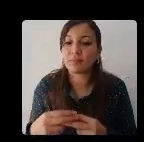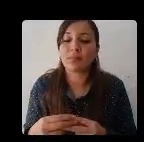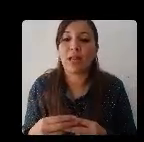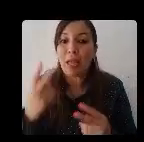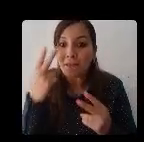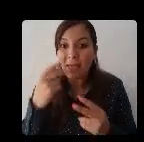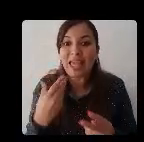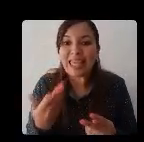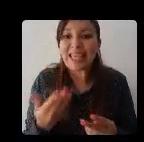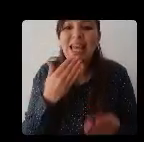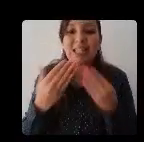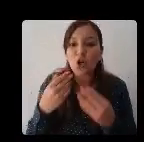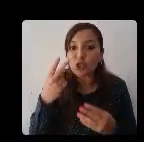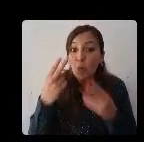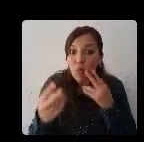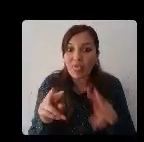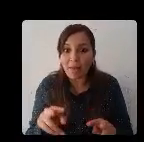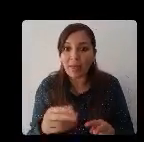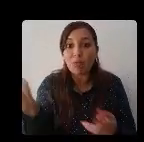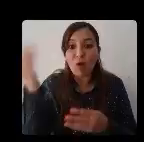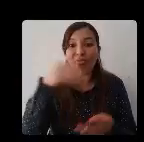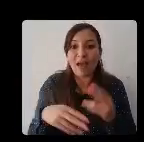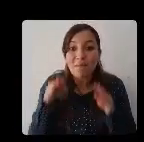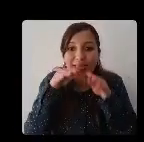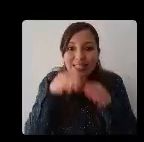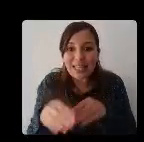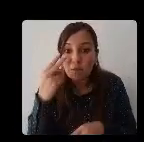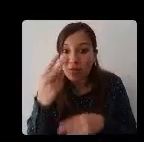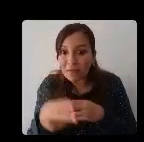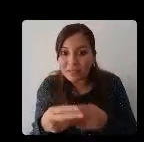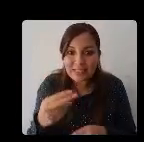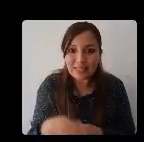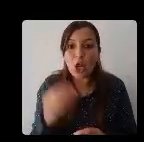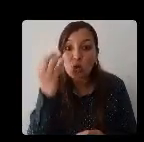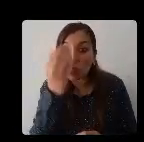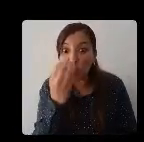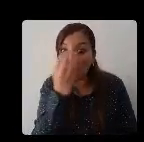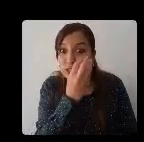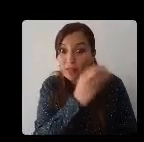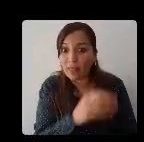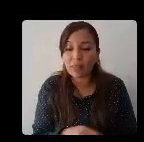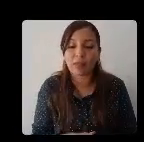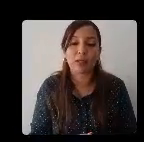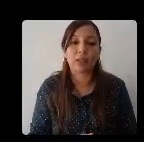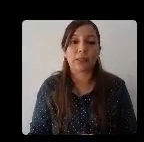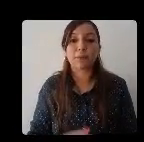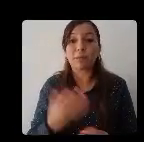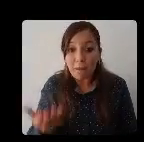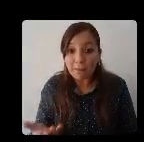modernizar esa actividad aquí en el pueblo y así poco a poco ir avanzando. Hemos hecho también dos